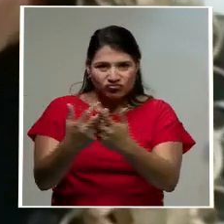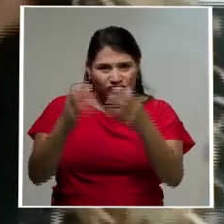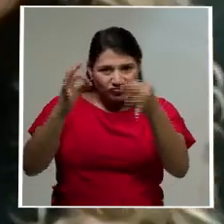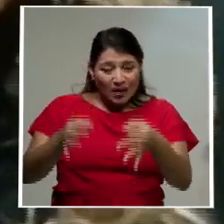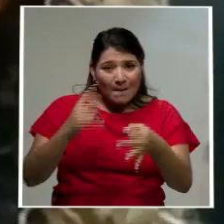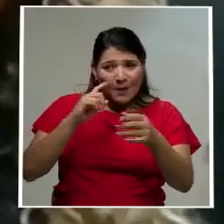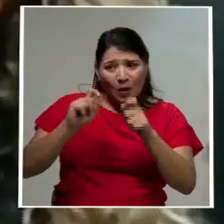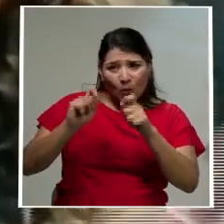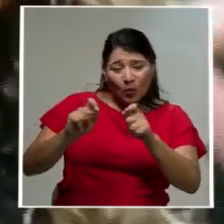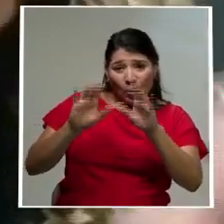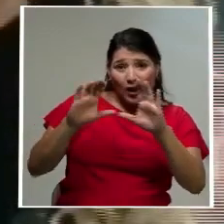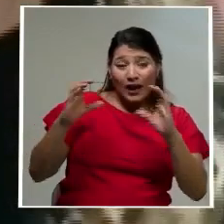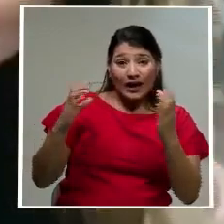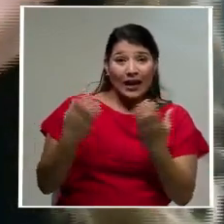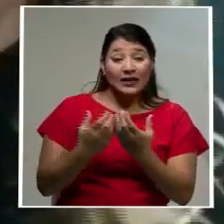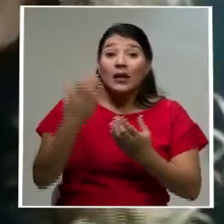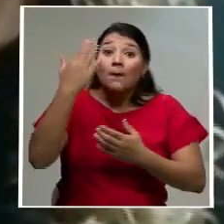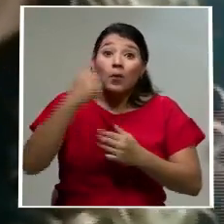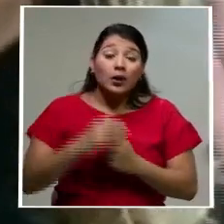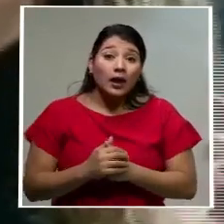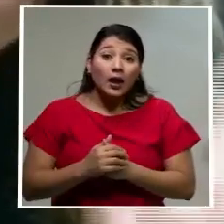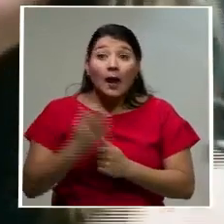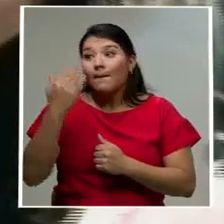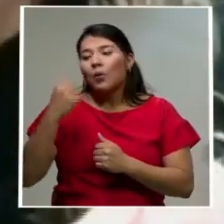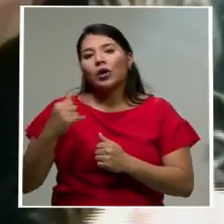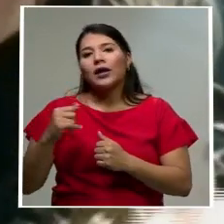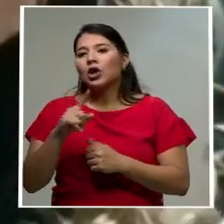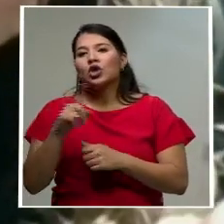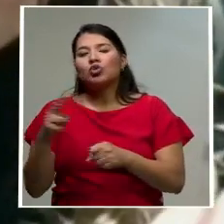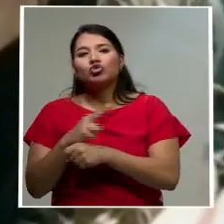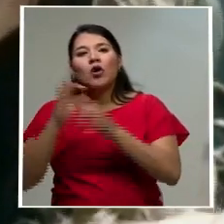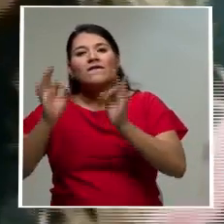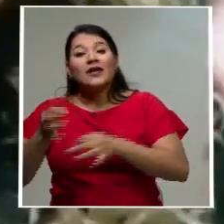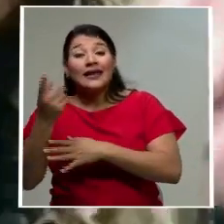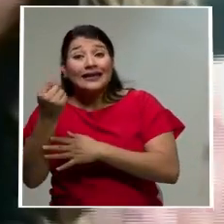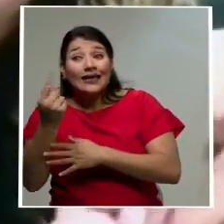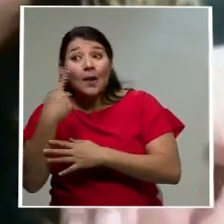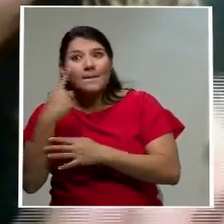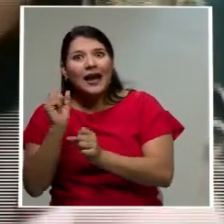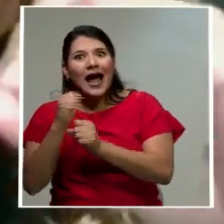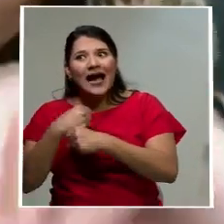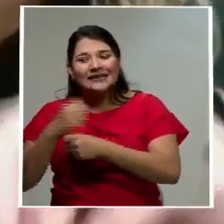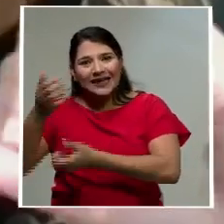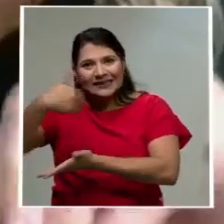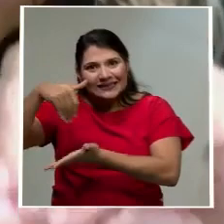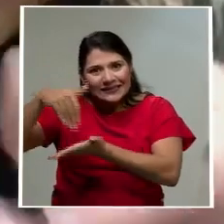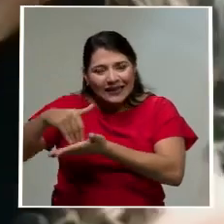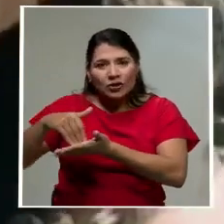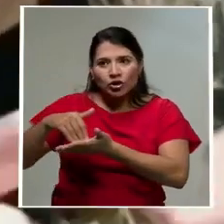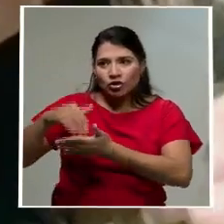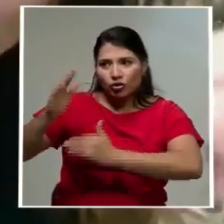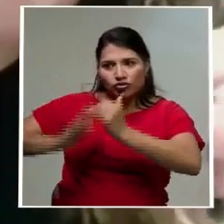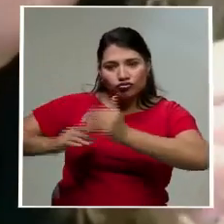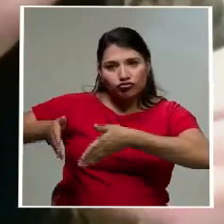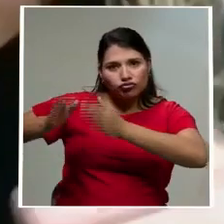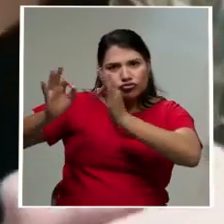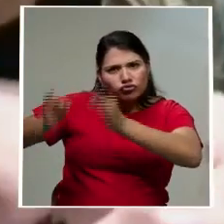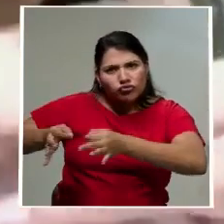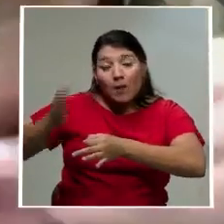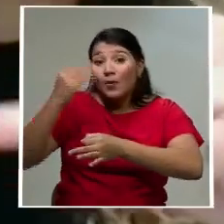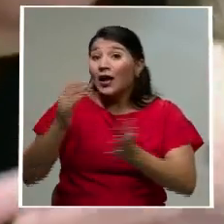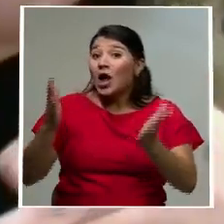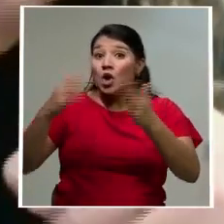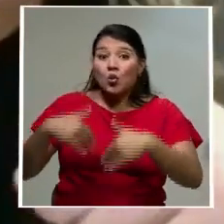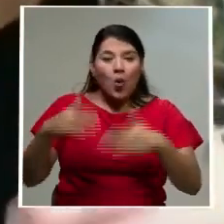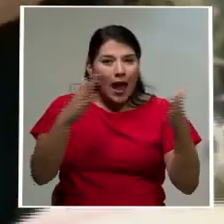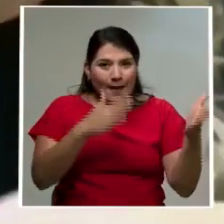clases porque ha sido ineficiente, y así lo dice la Contraloría, de la ejecución de proyectos porque no tiene planificación,